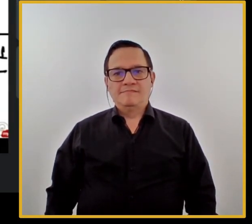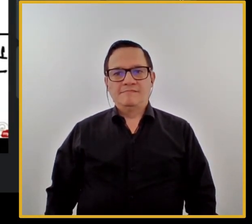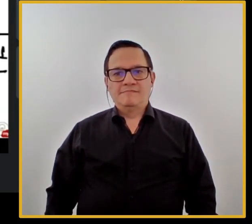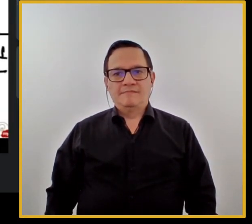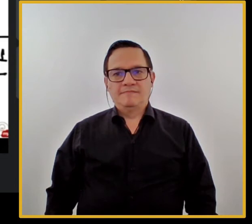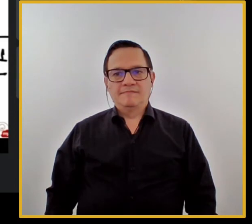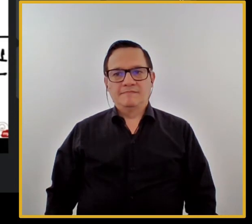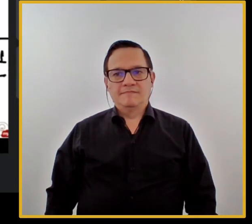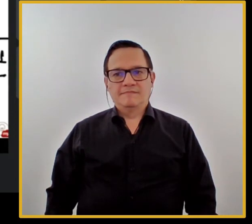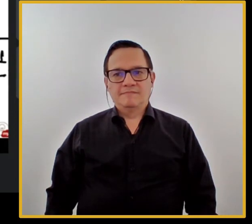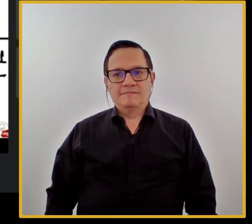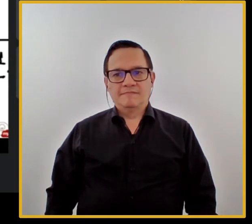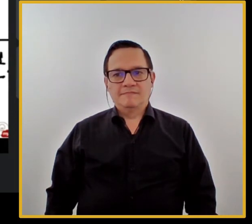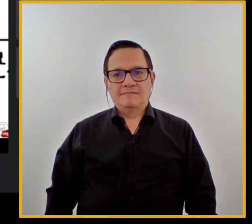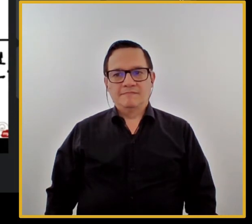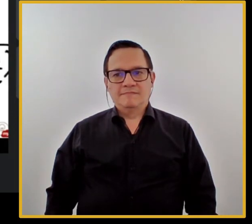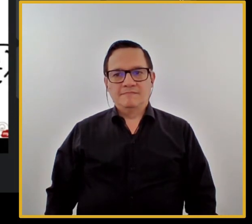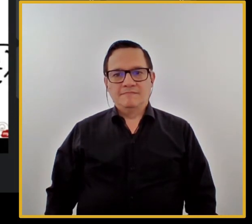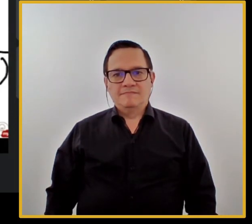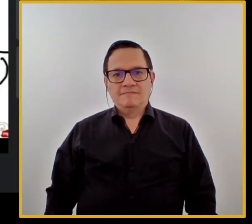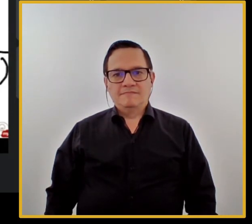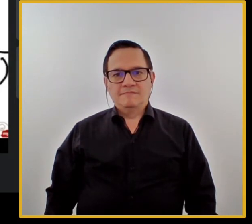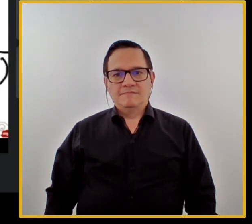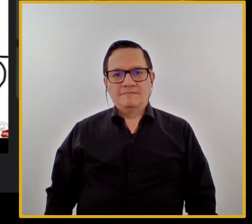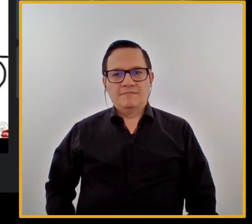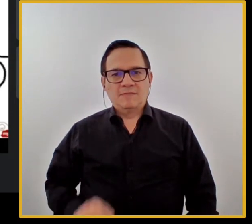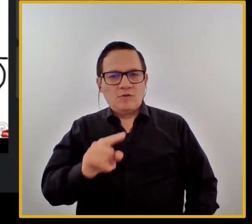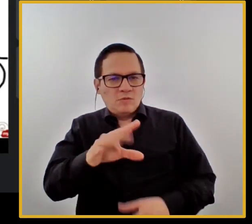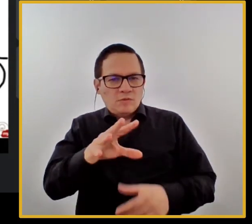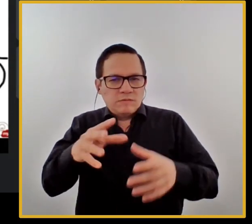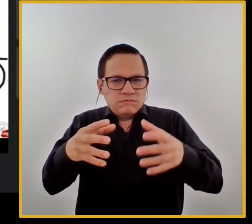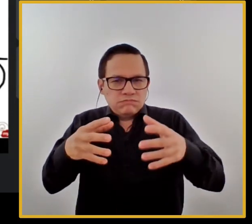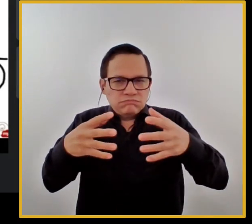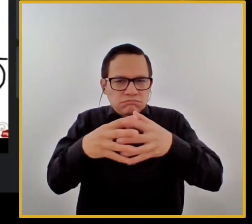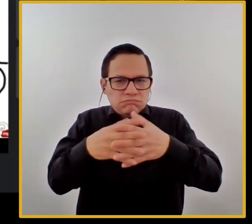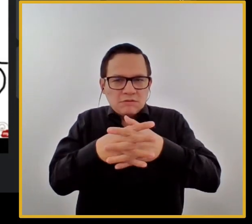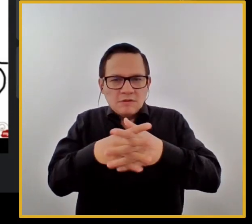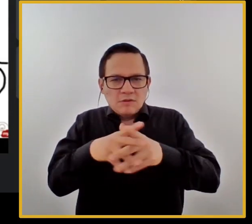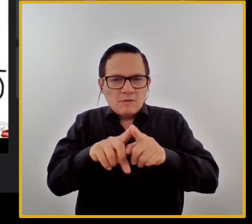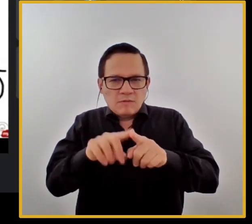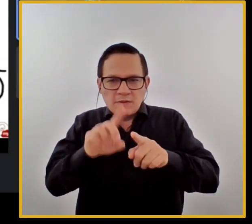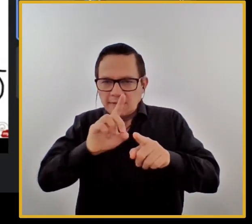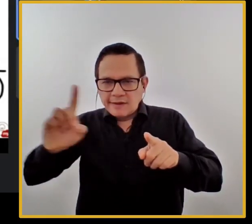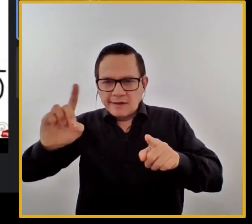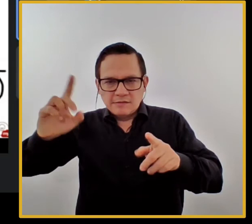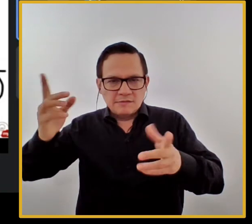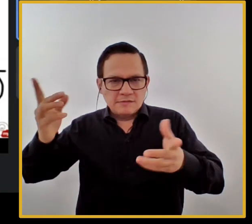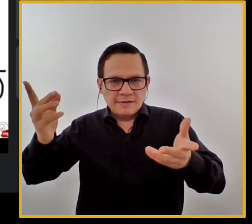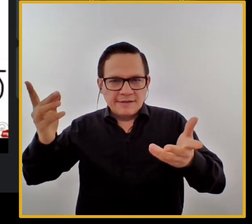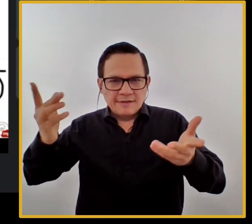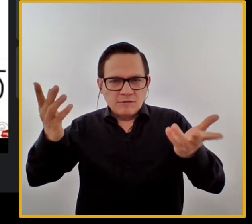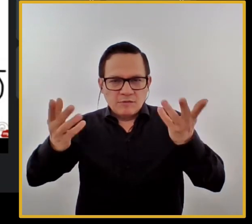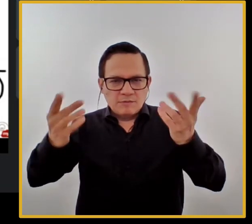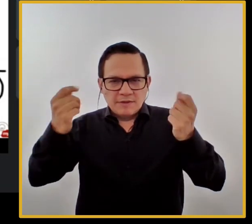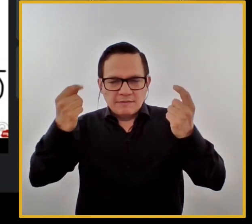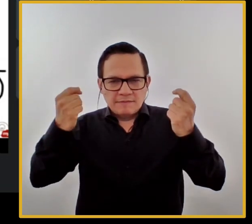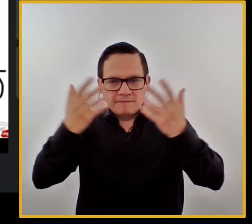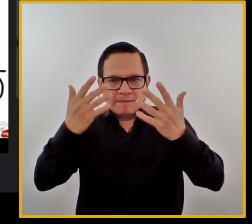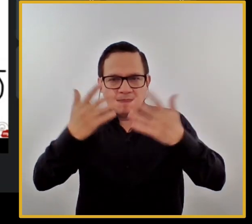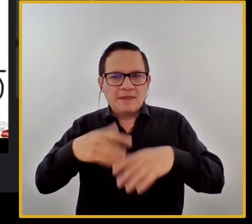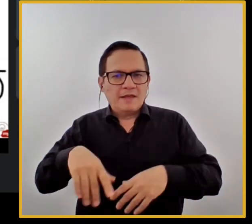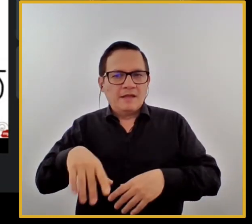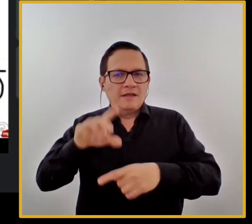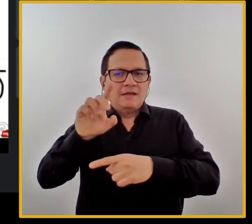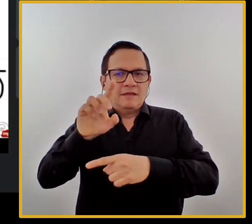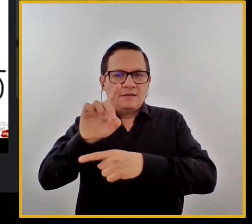Entonces aquí... Pero, profe, luego la que tú integras no es la de mano derecha, profe, qué pena con su merced. La de U. Exacto, la de U